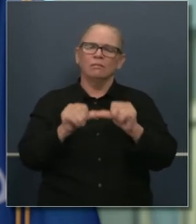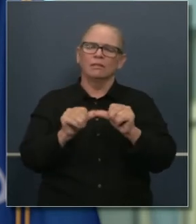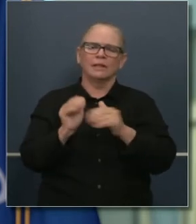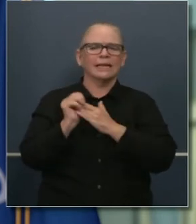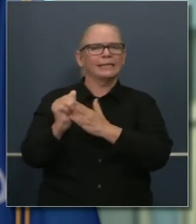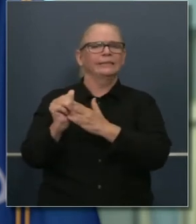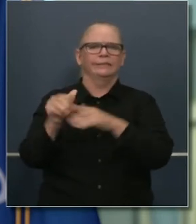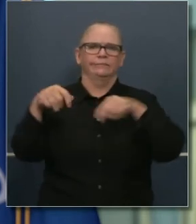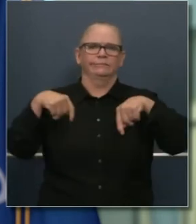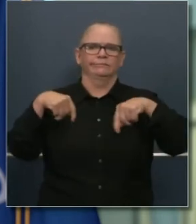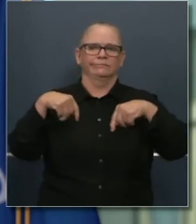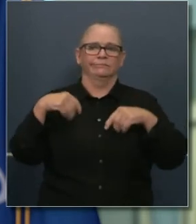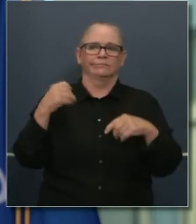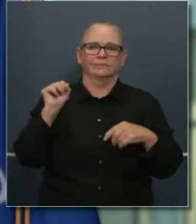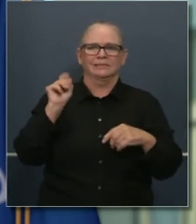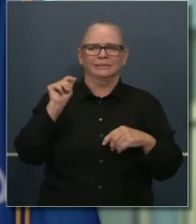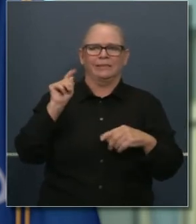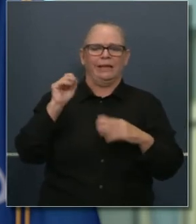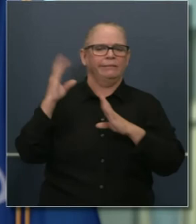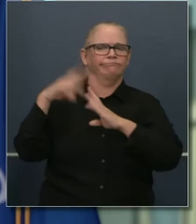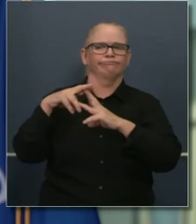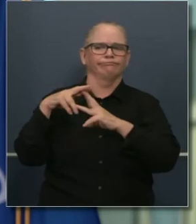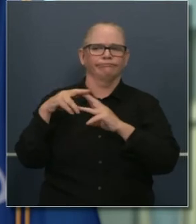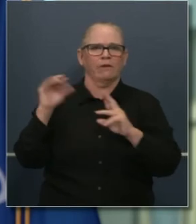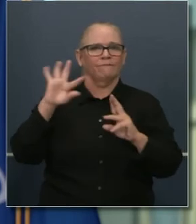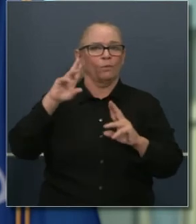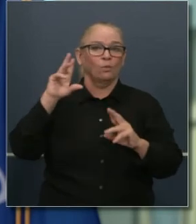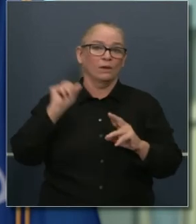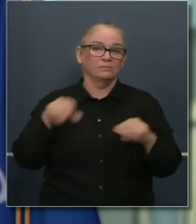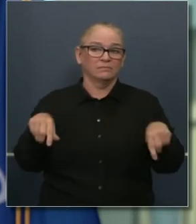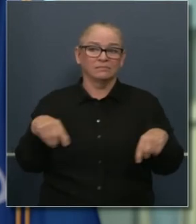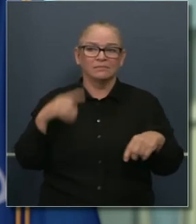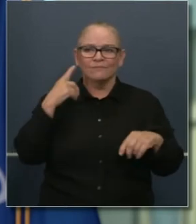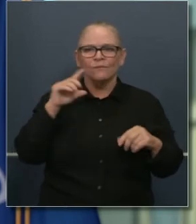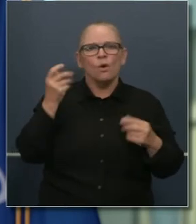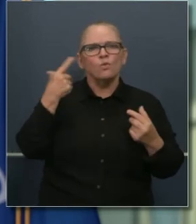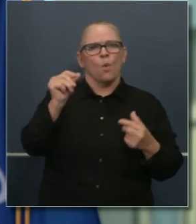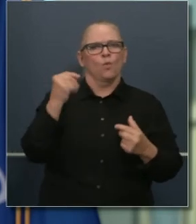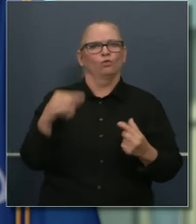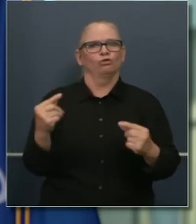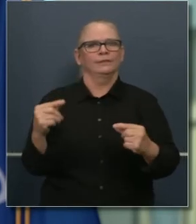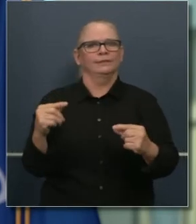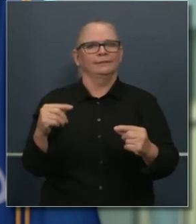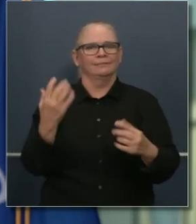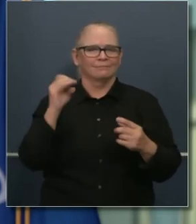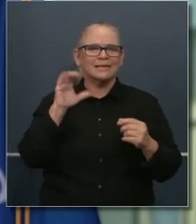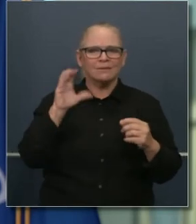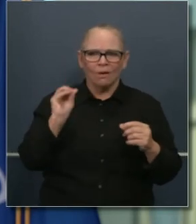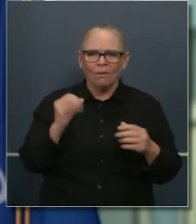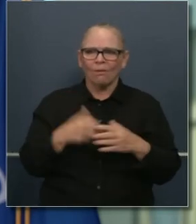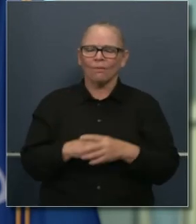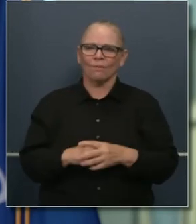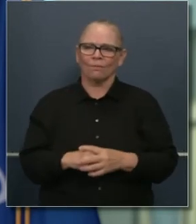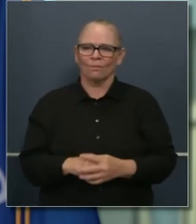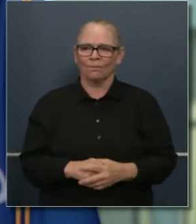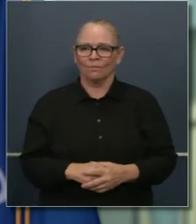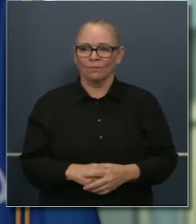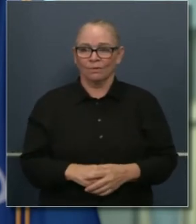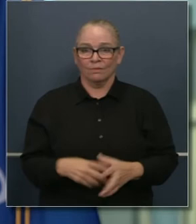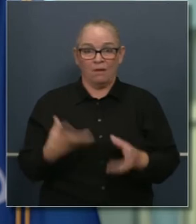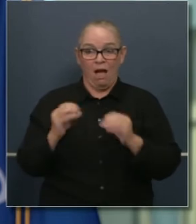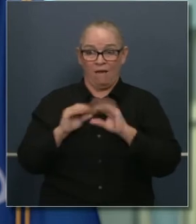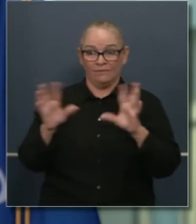encontró en cuanto a crecimiento de energía verde hemos modificado todo de acuerdo a las condiciones que tenemos y la realidad